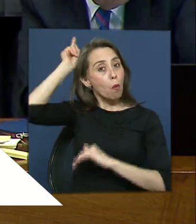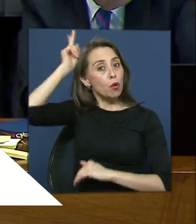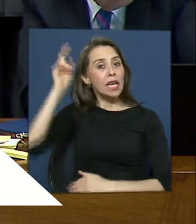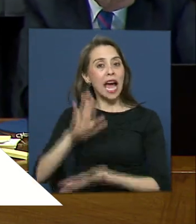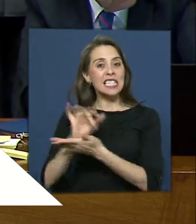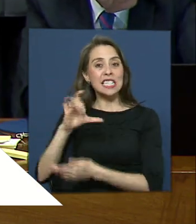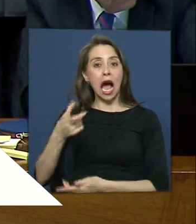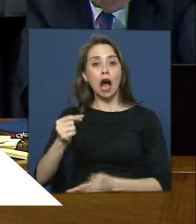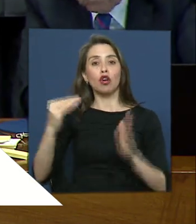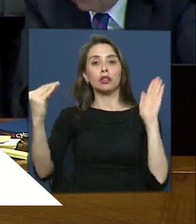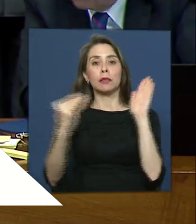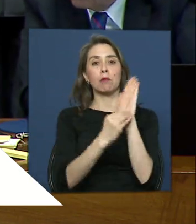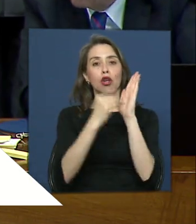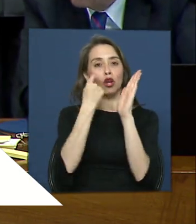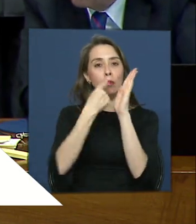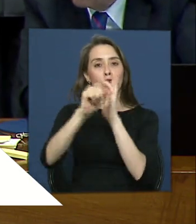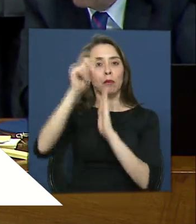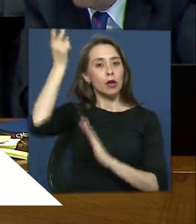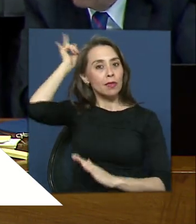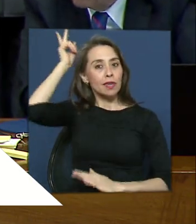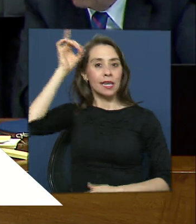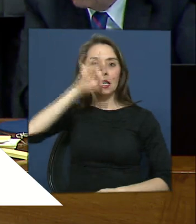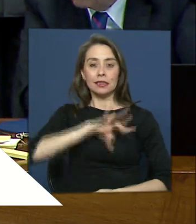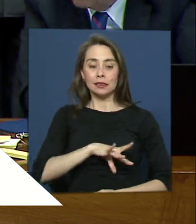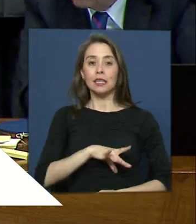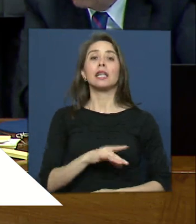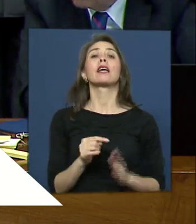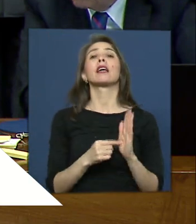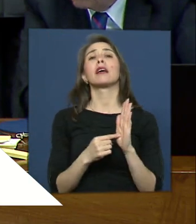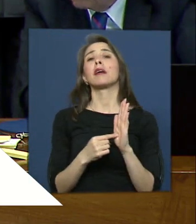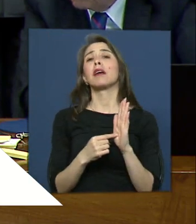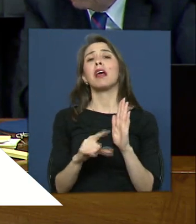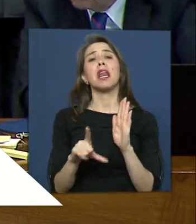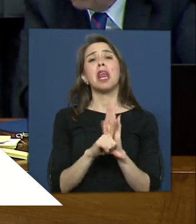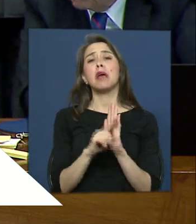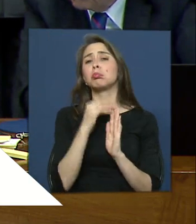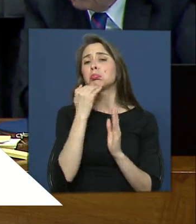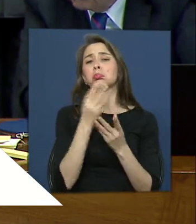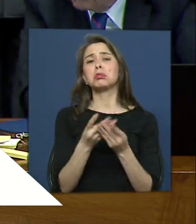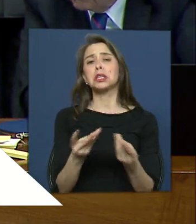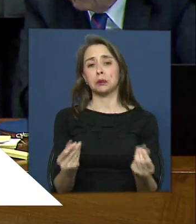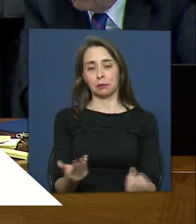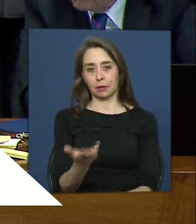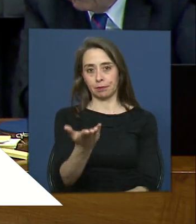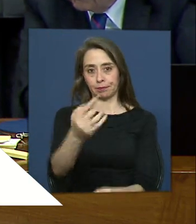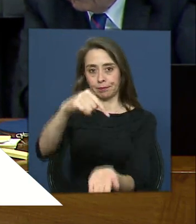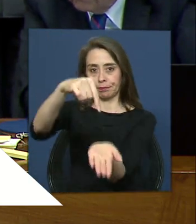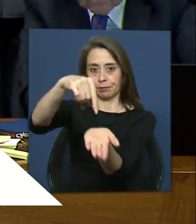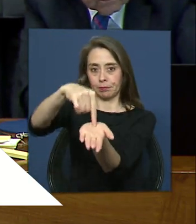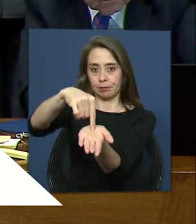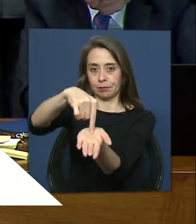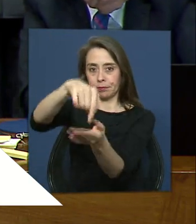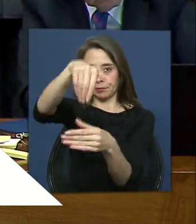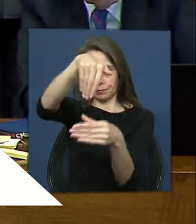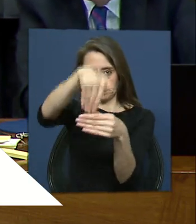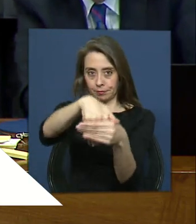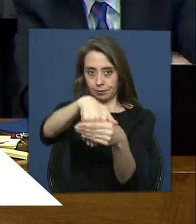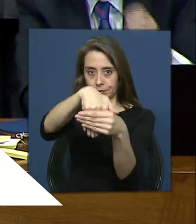presente a la sala que su artículo único trata materias propias de ley simple o común. En votación.